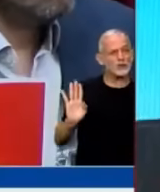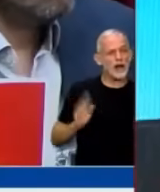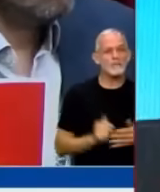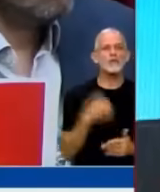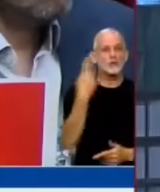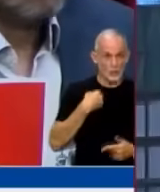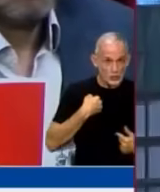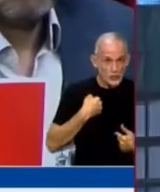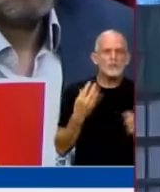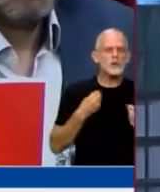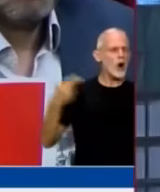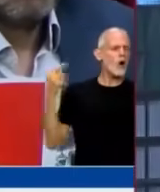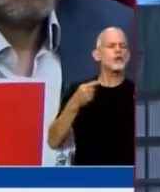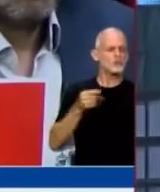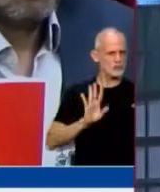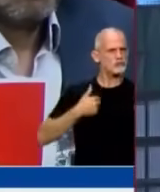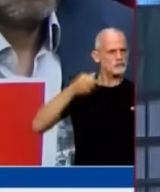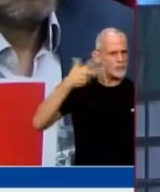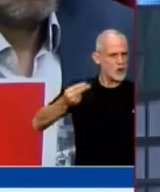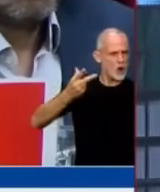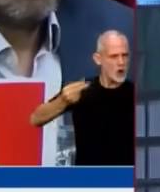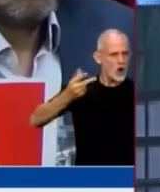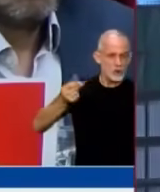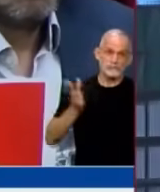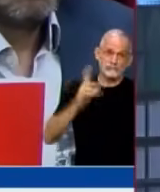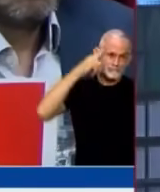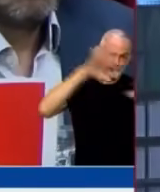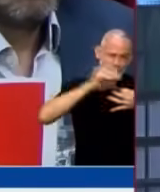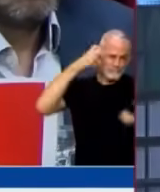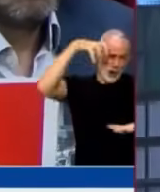absteniendo, sí. Es una manera de sentar posición diciendo no los vamos a acompañar absolutamente.